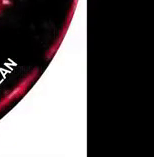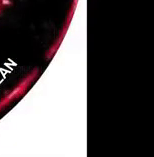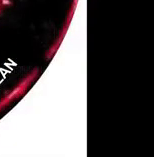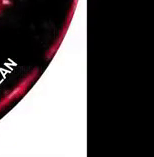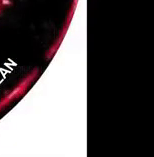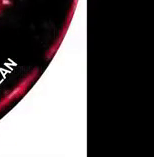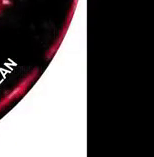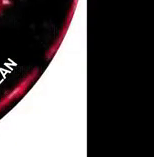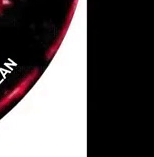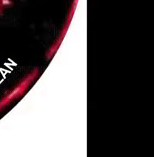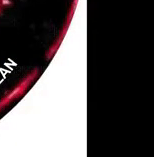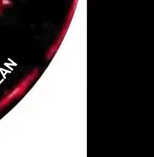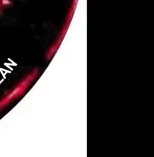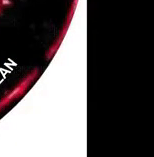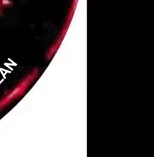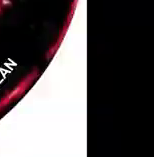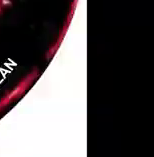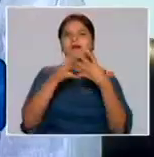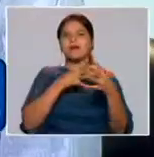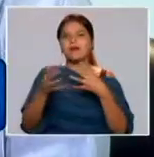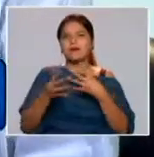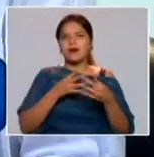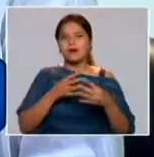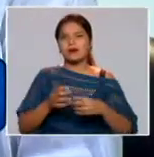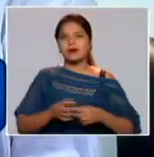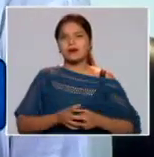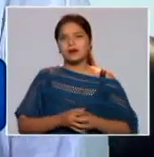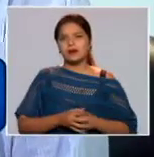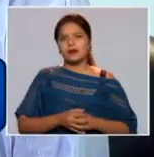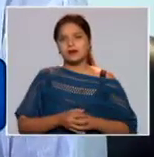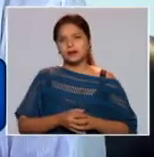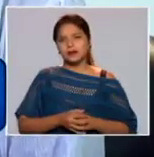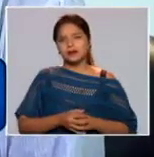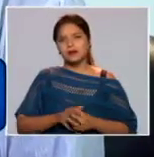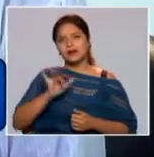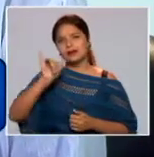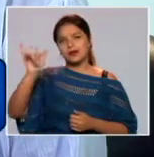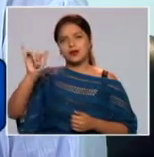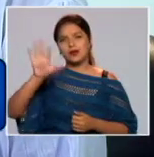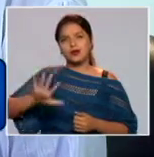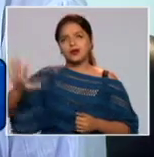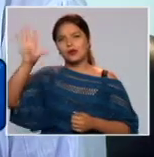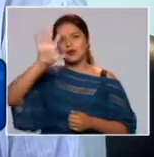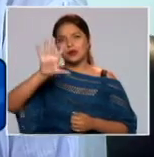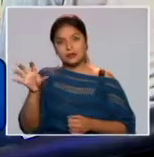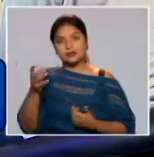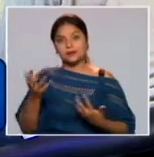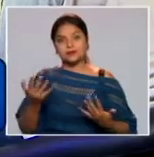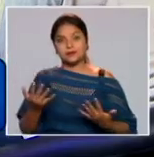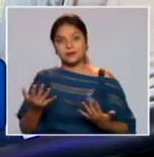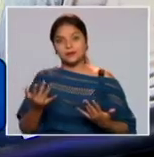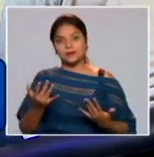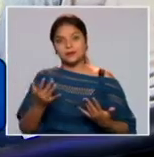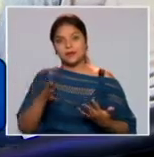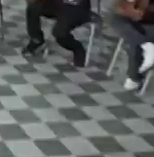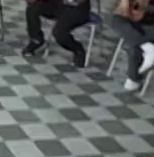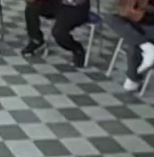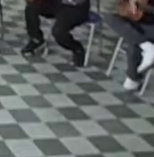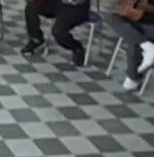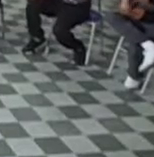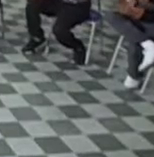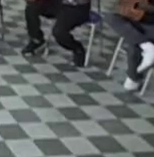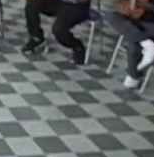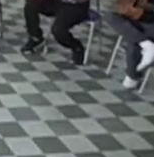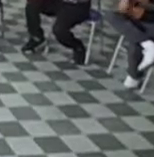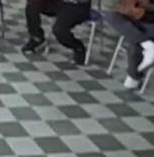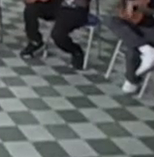participó en el festival B billb Bill de de las de los Países Bajos y